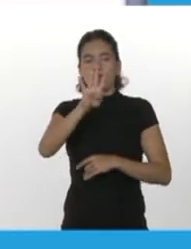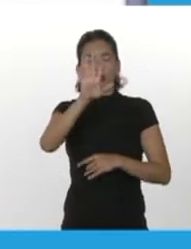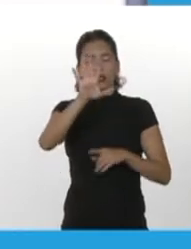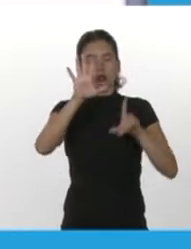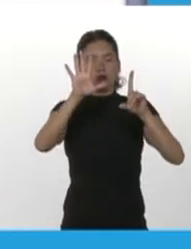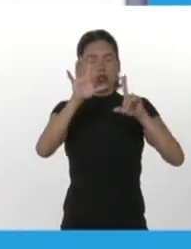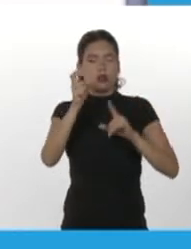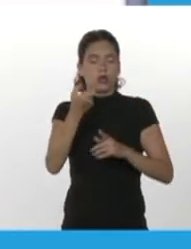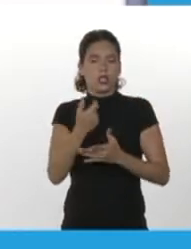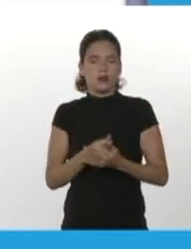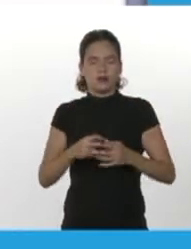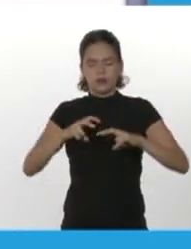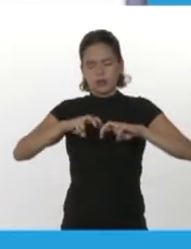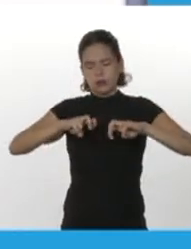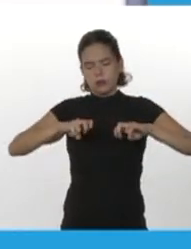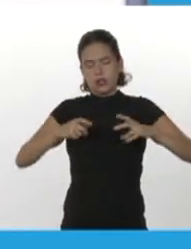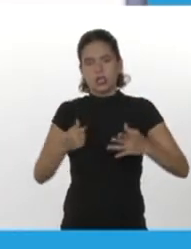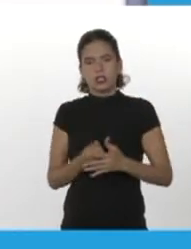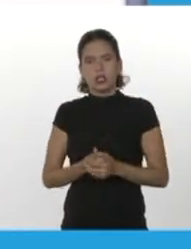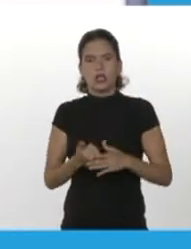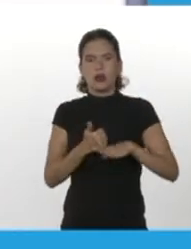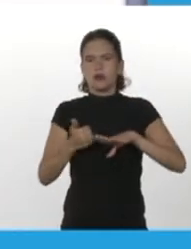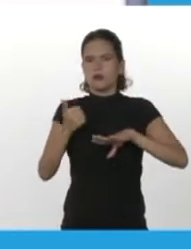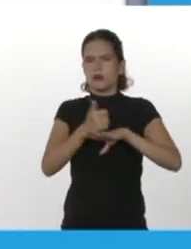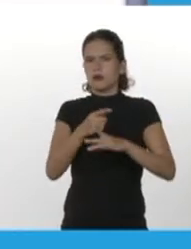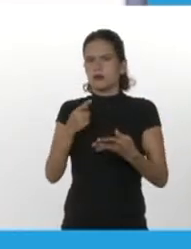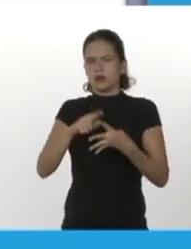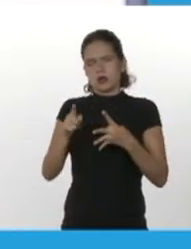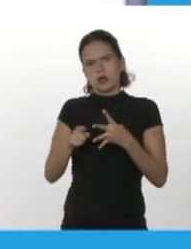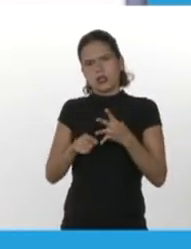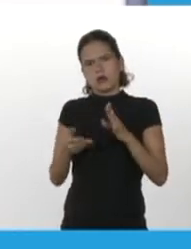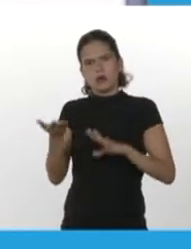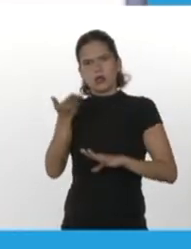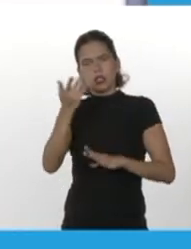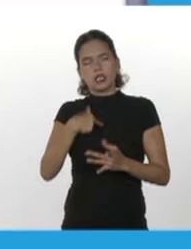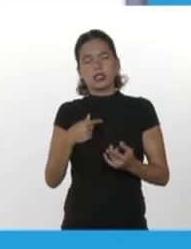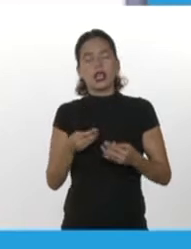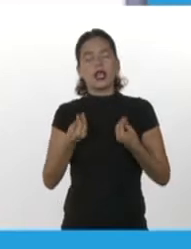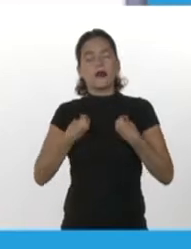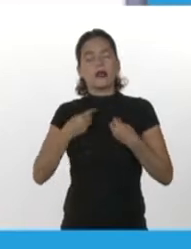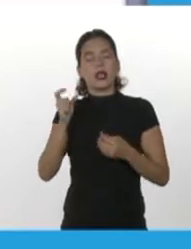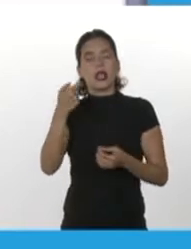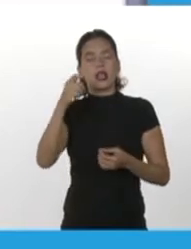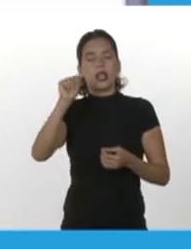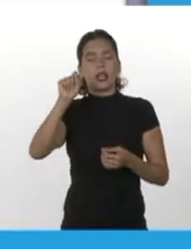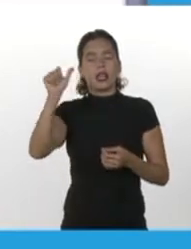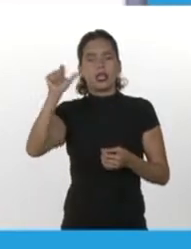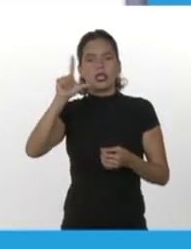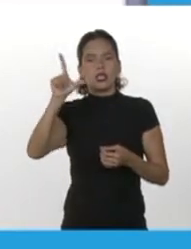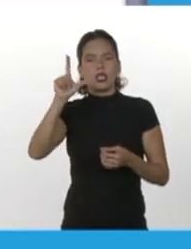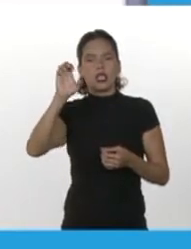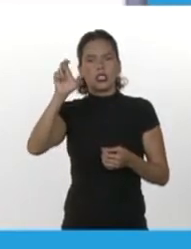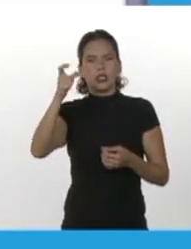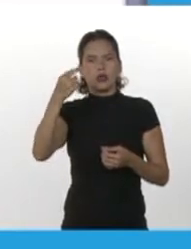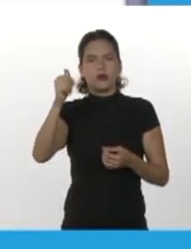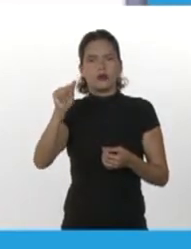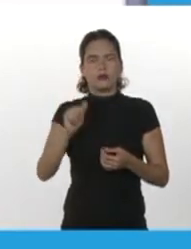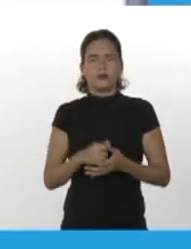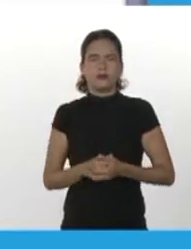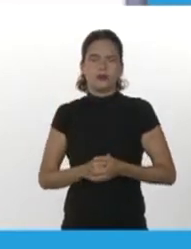sexto grado, investiga con tu representante hechos significativos de la vida de Rómulo Gallegos y sus obras más